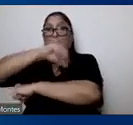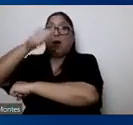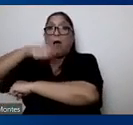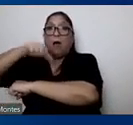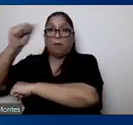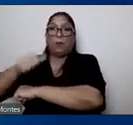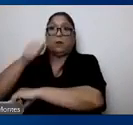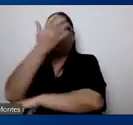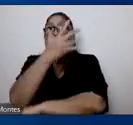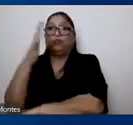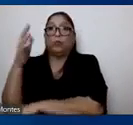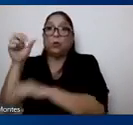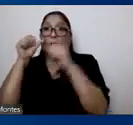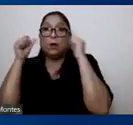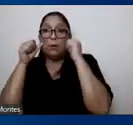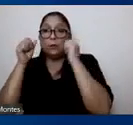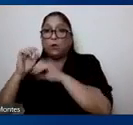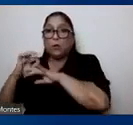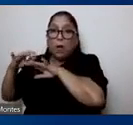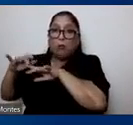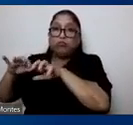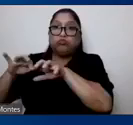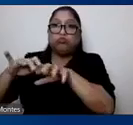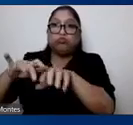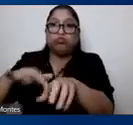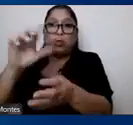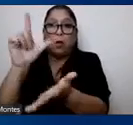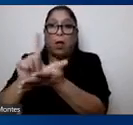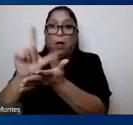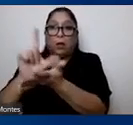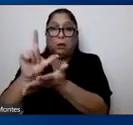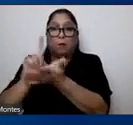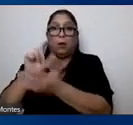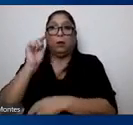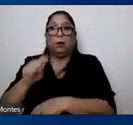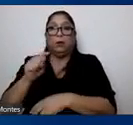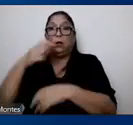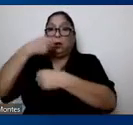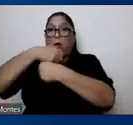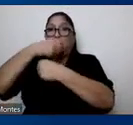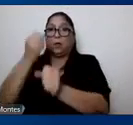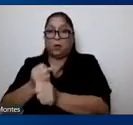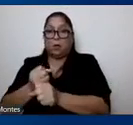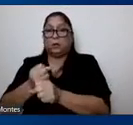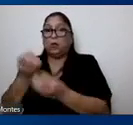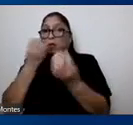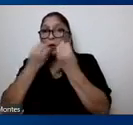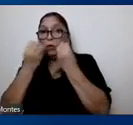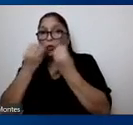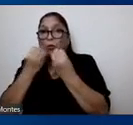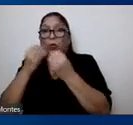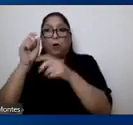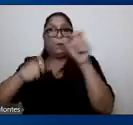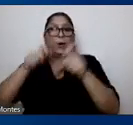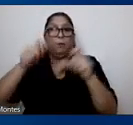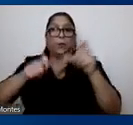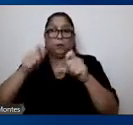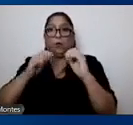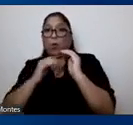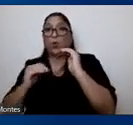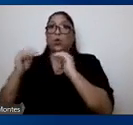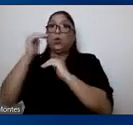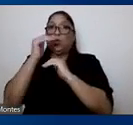la capital. Entonces, hay esto, la creación de los comedores populares o la trascendencia de los